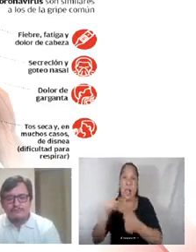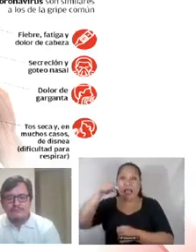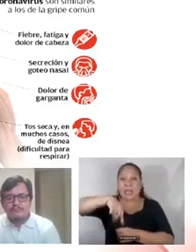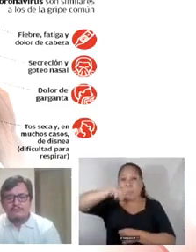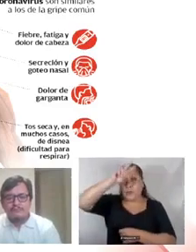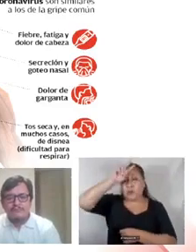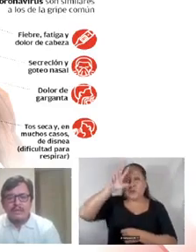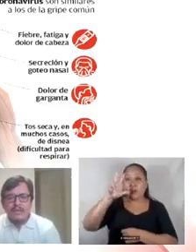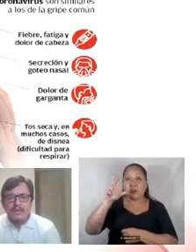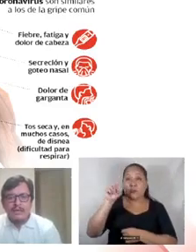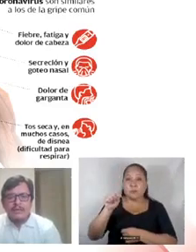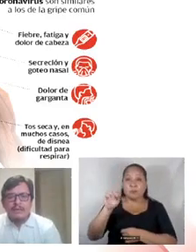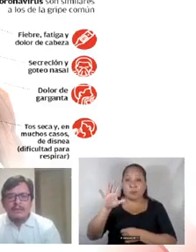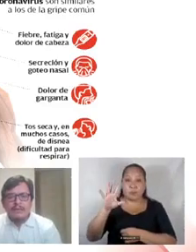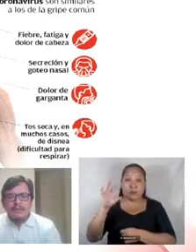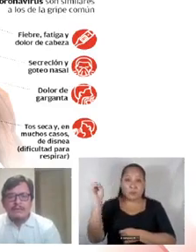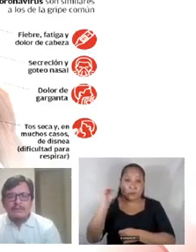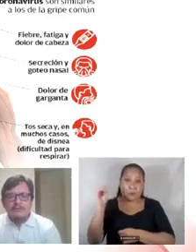por favor.